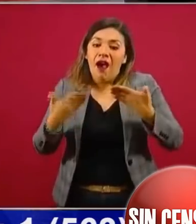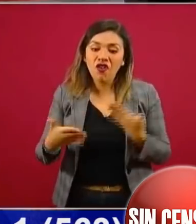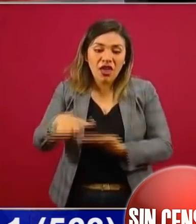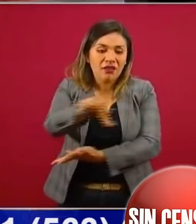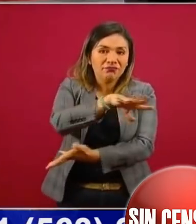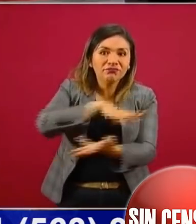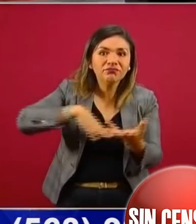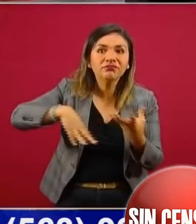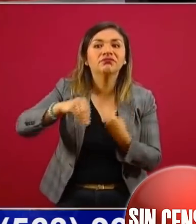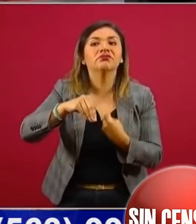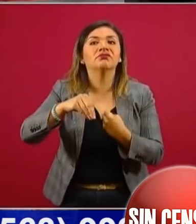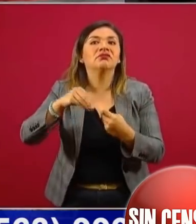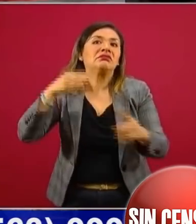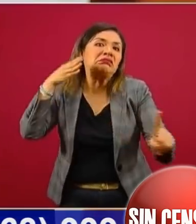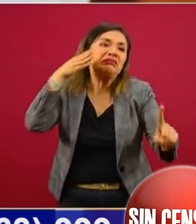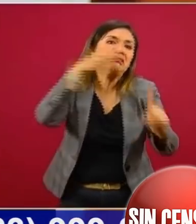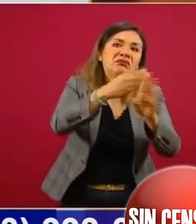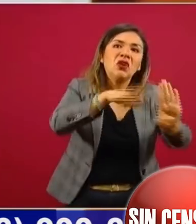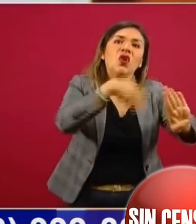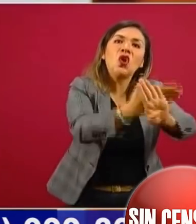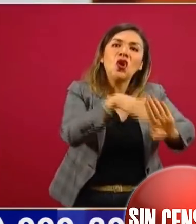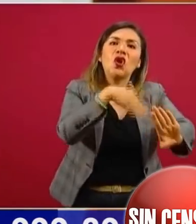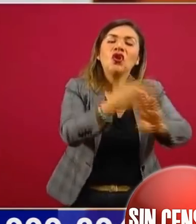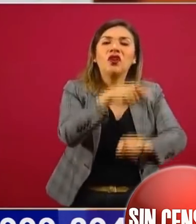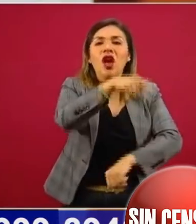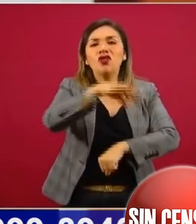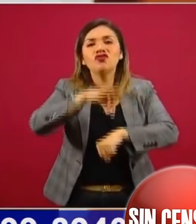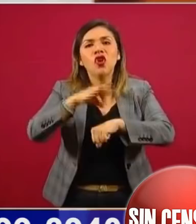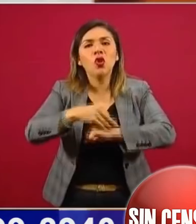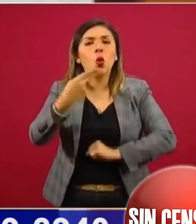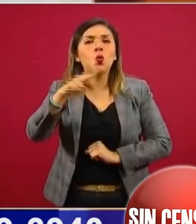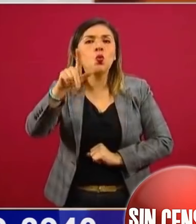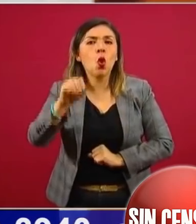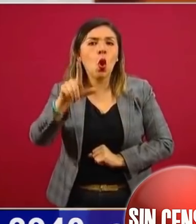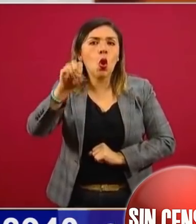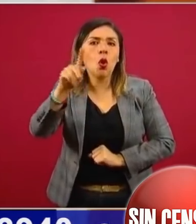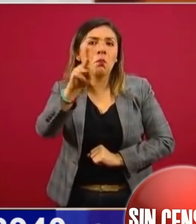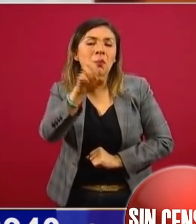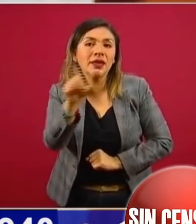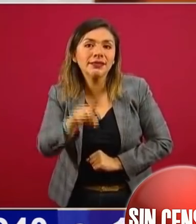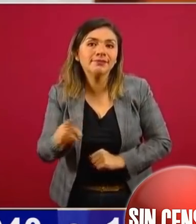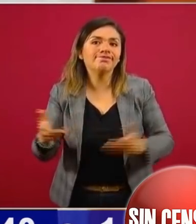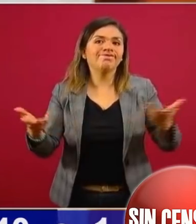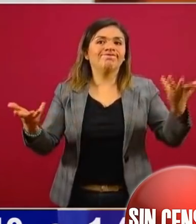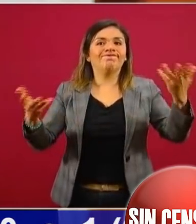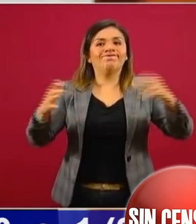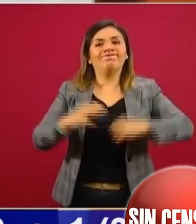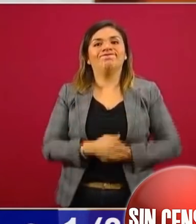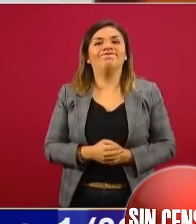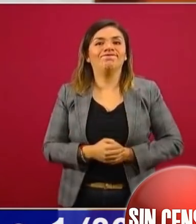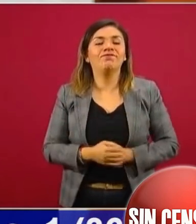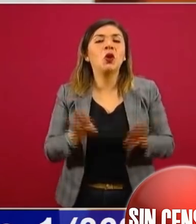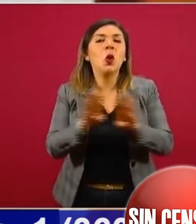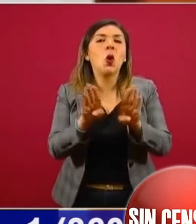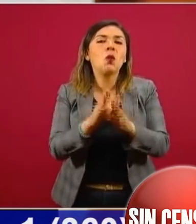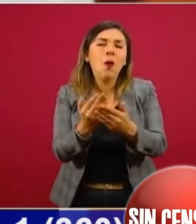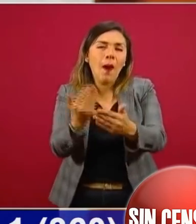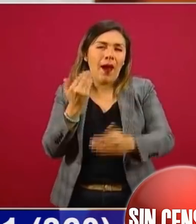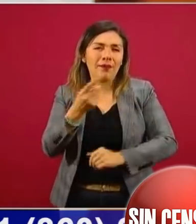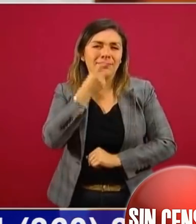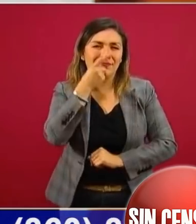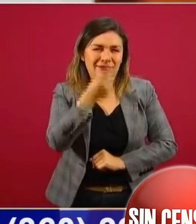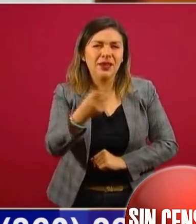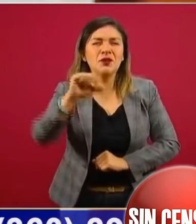sobre el doctor Hugo López-Gatell. Pero como se diría antes, hoy me